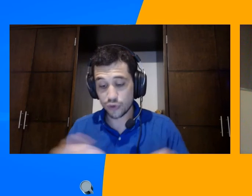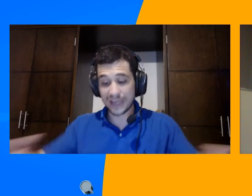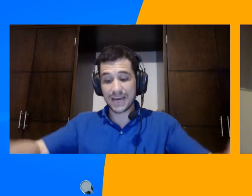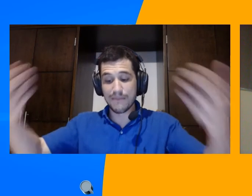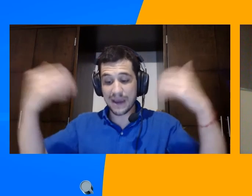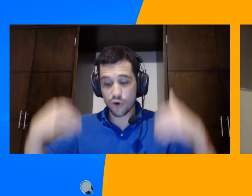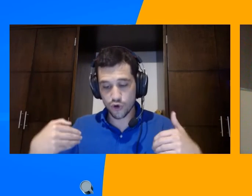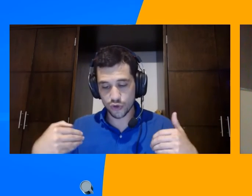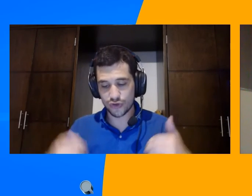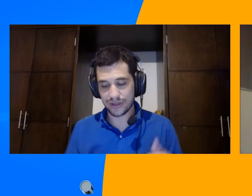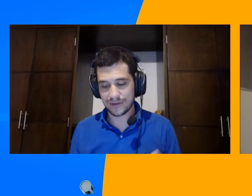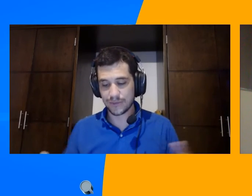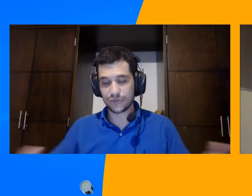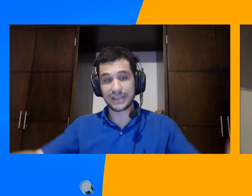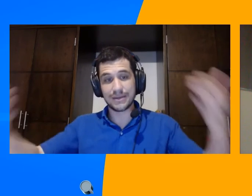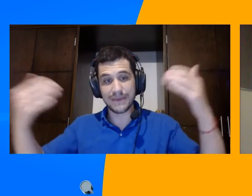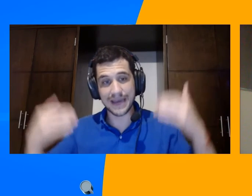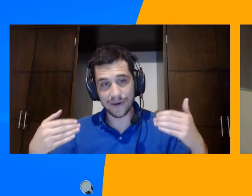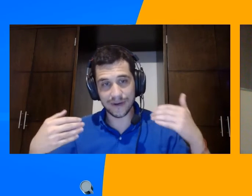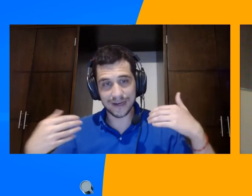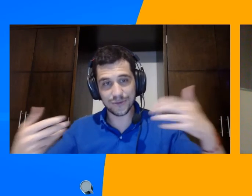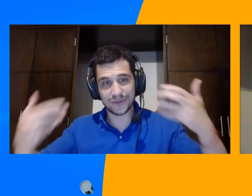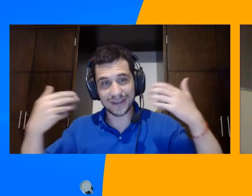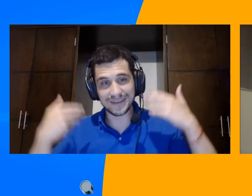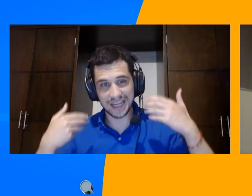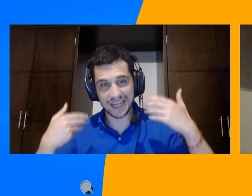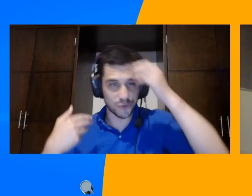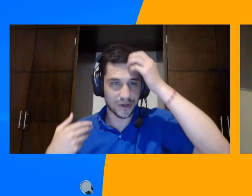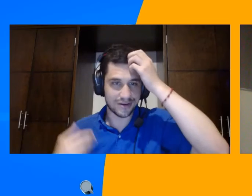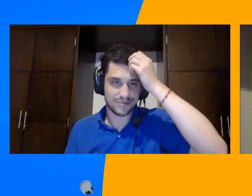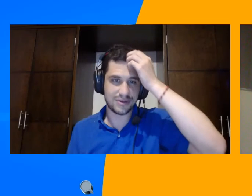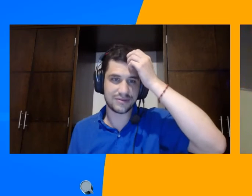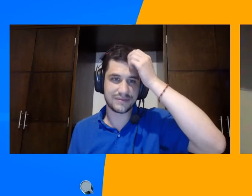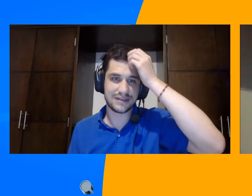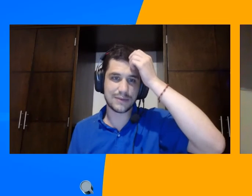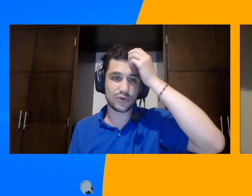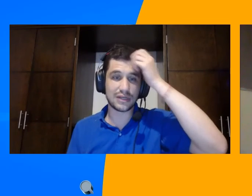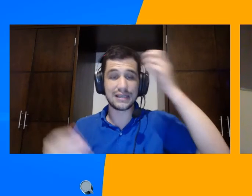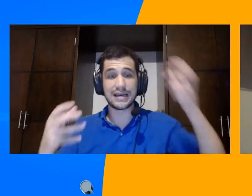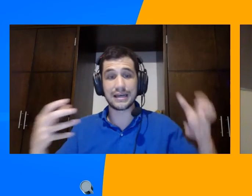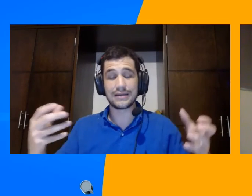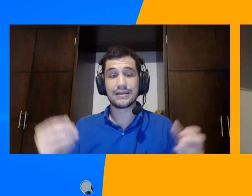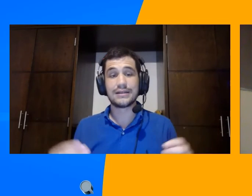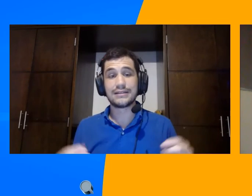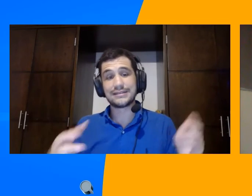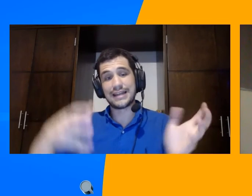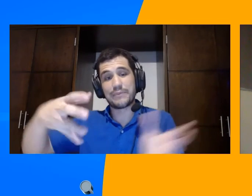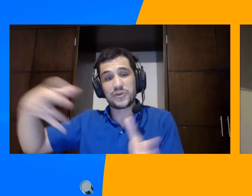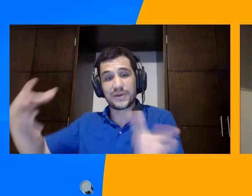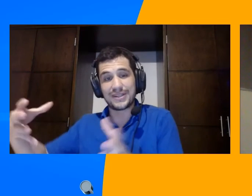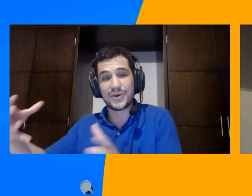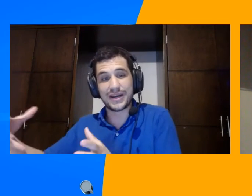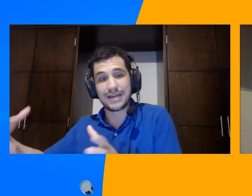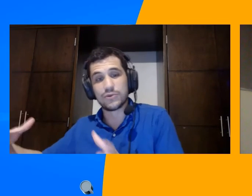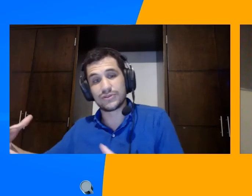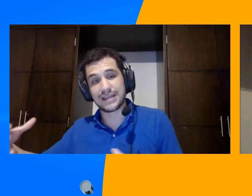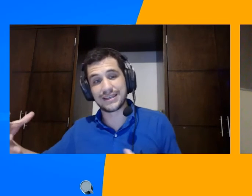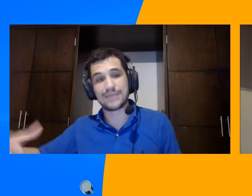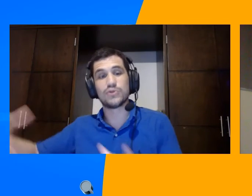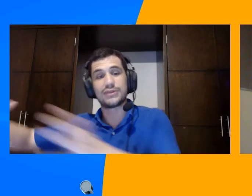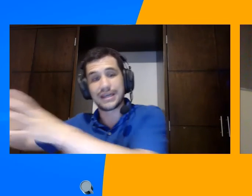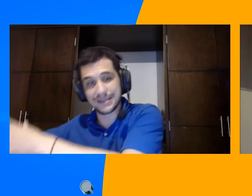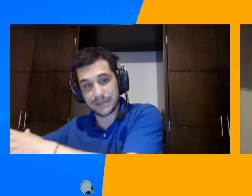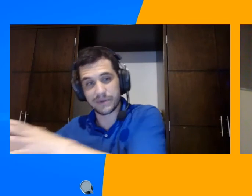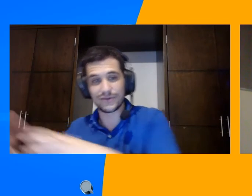La montaña me conoce, la montaña me habla, la montaña interactúa conmigo, la montaña, desde la perspectiva de la